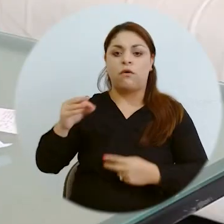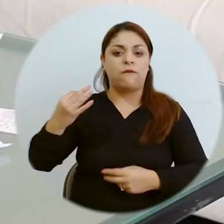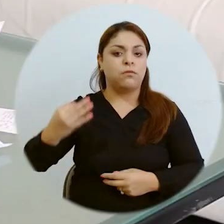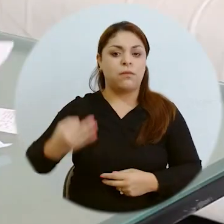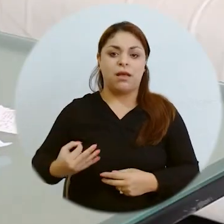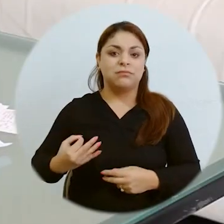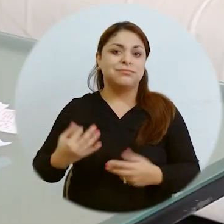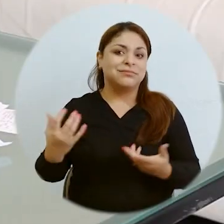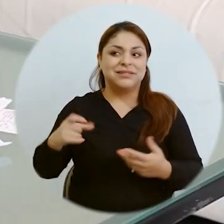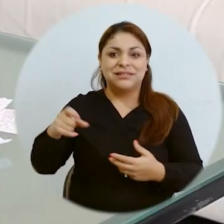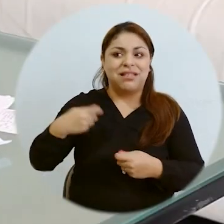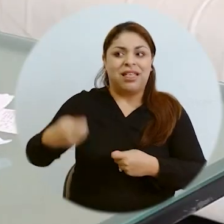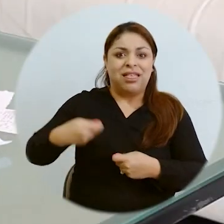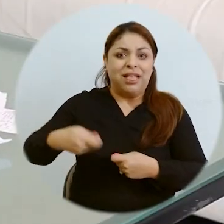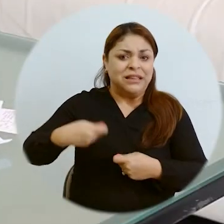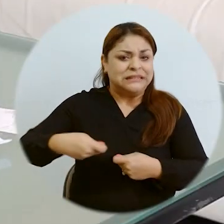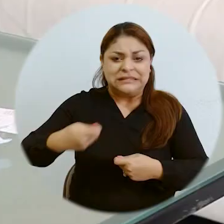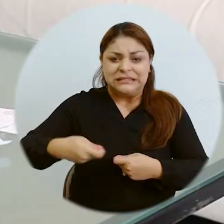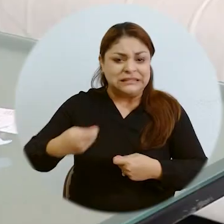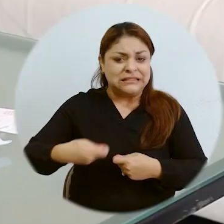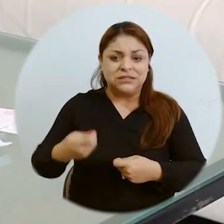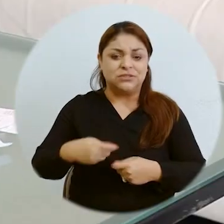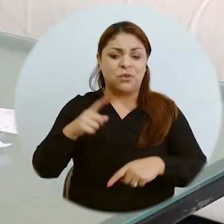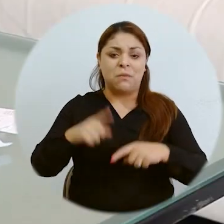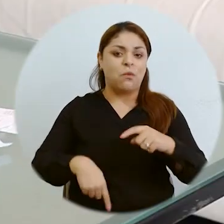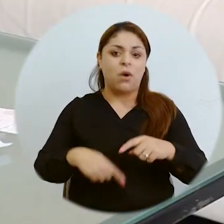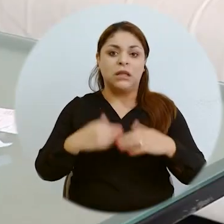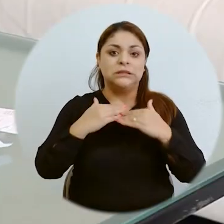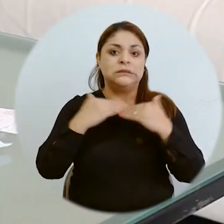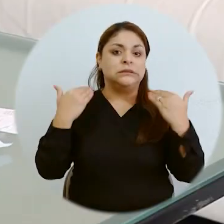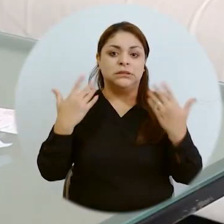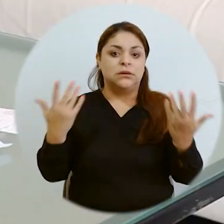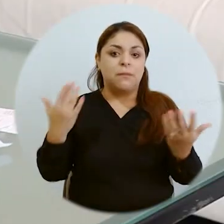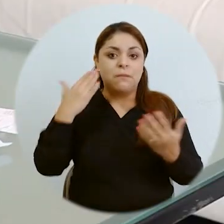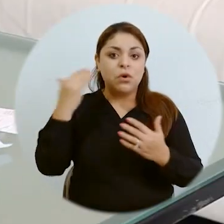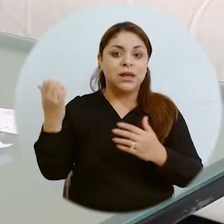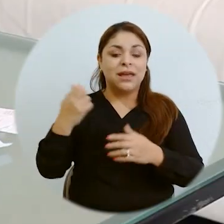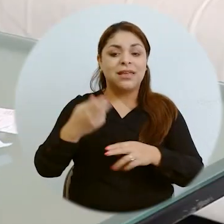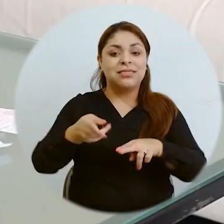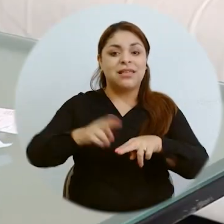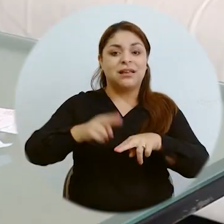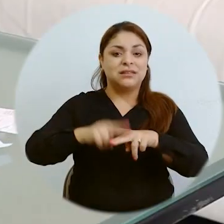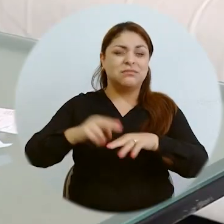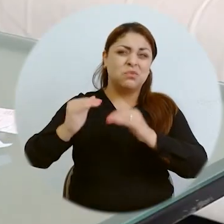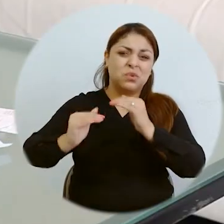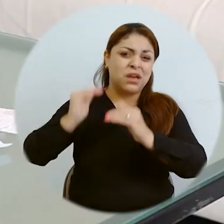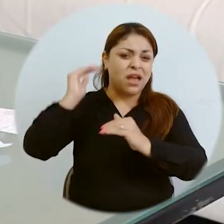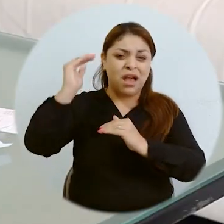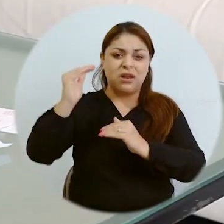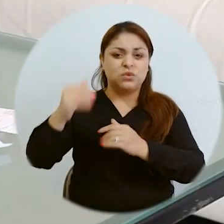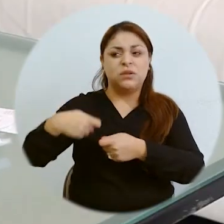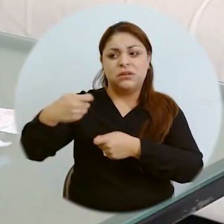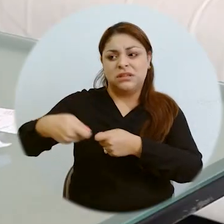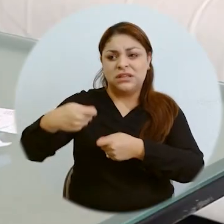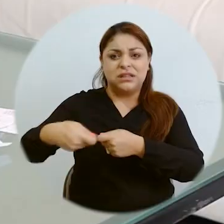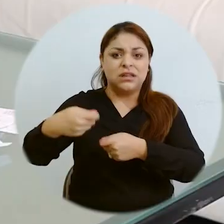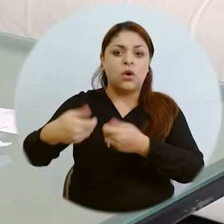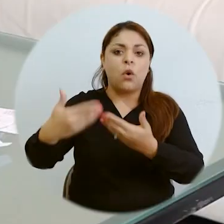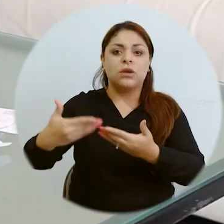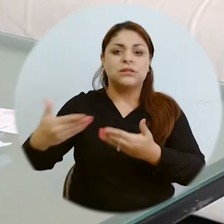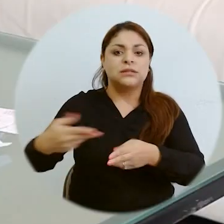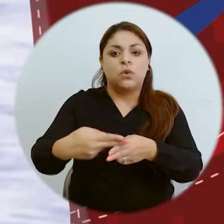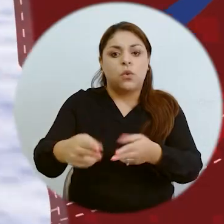estamos ante deudas que son insostenibles por tasas de interés muy altas y porque están financiando corto plazo con temas de largo